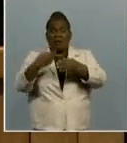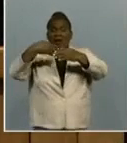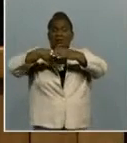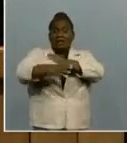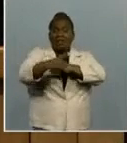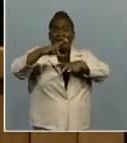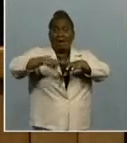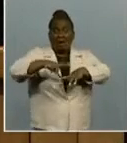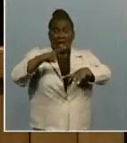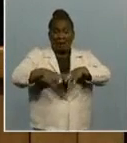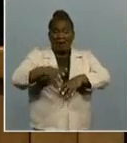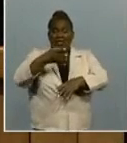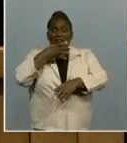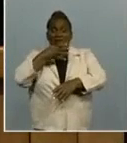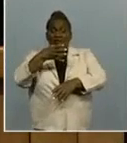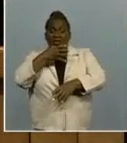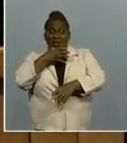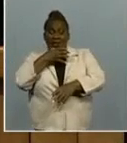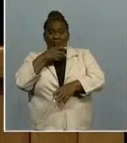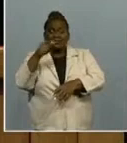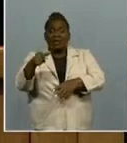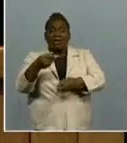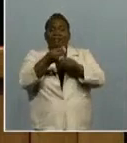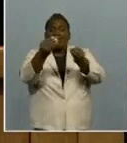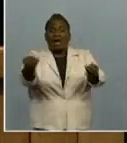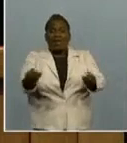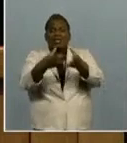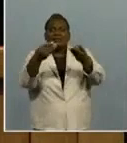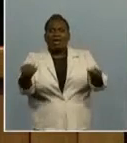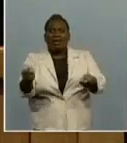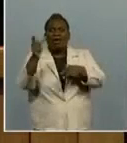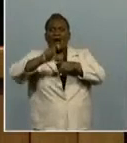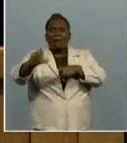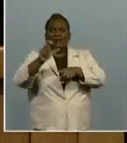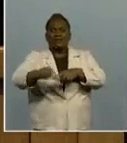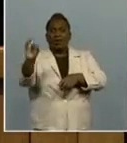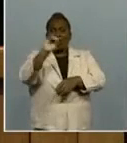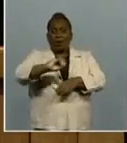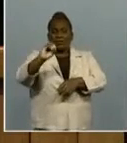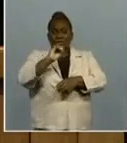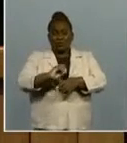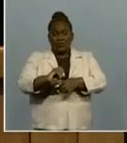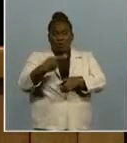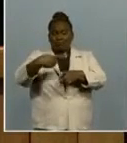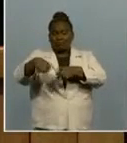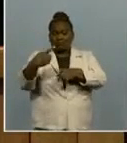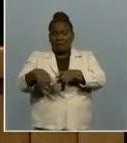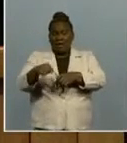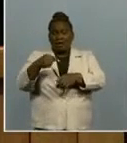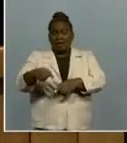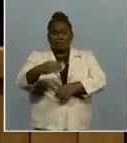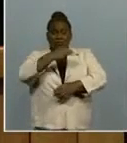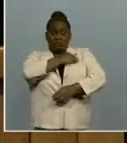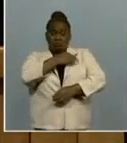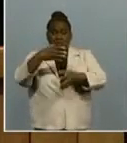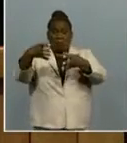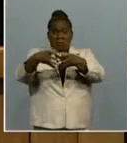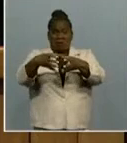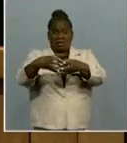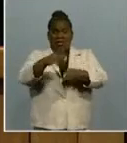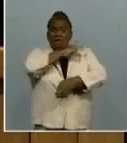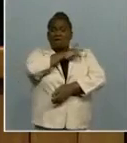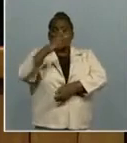la habana la reforma agraria la alfabetización la lucha contra bandidos las milicias la